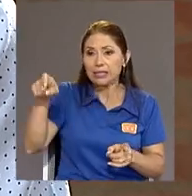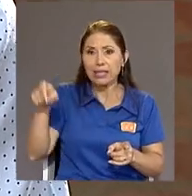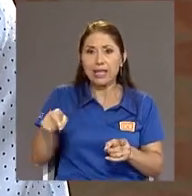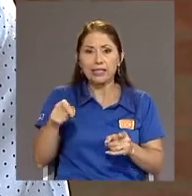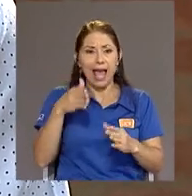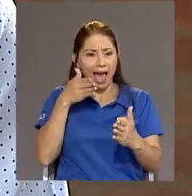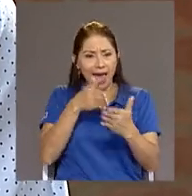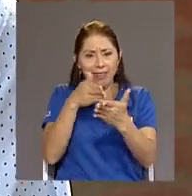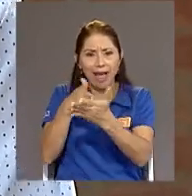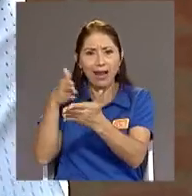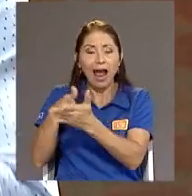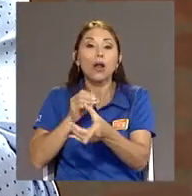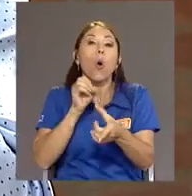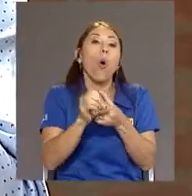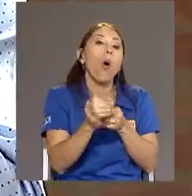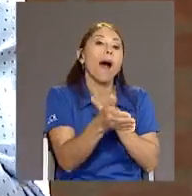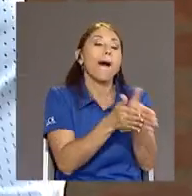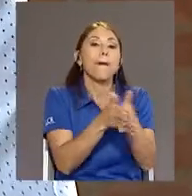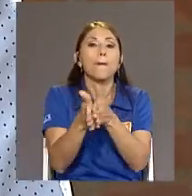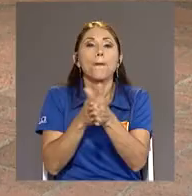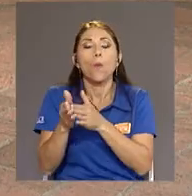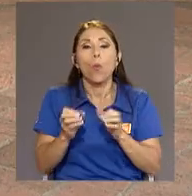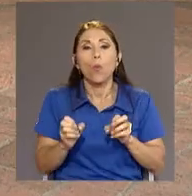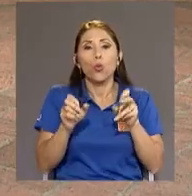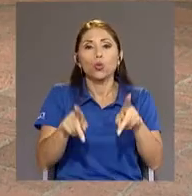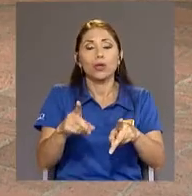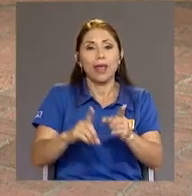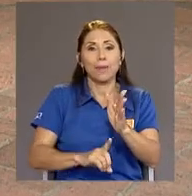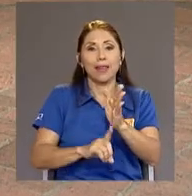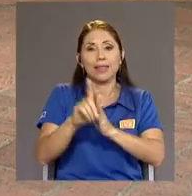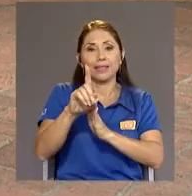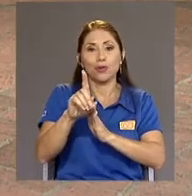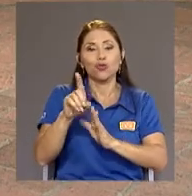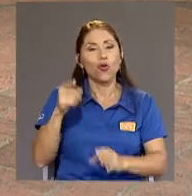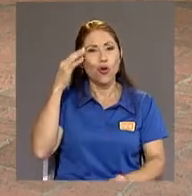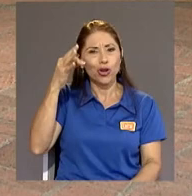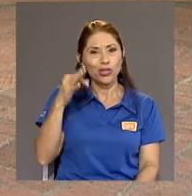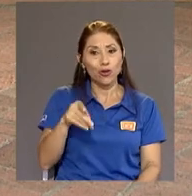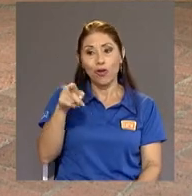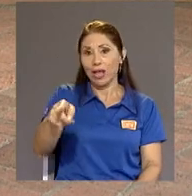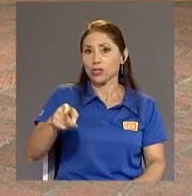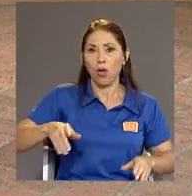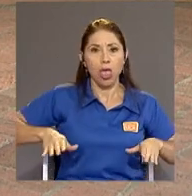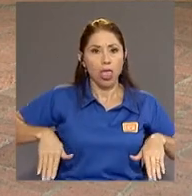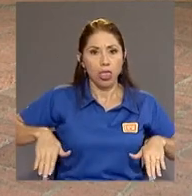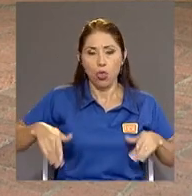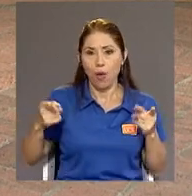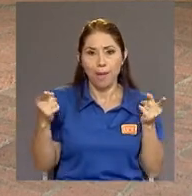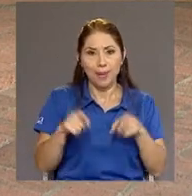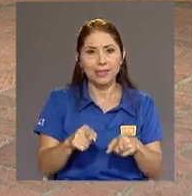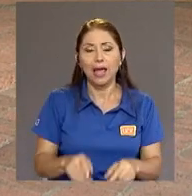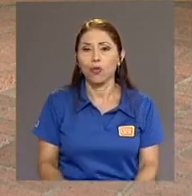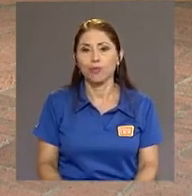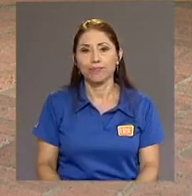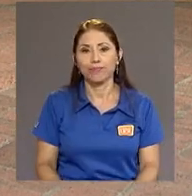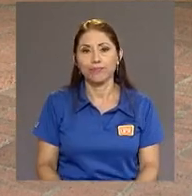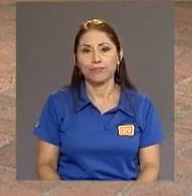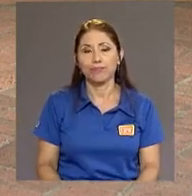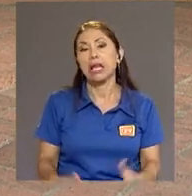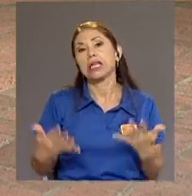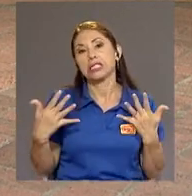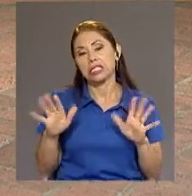las oportunidades para el desarrollo, que creo que es lo que precisamente no ha pasado. Ya a lo